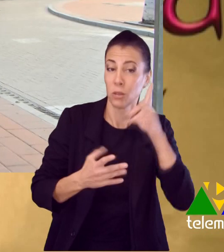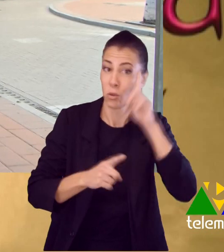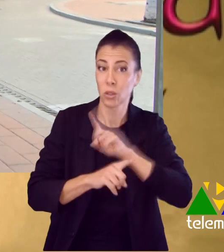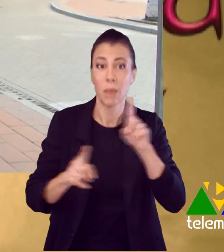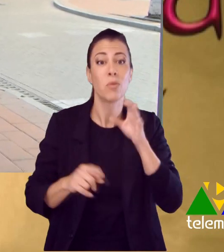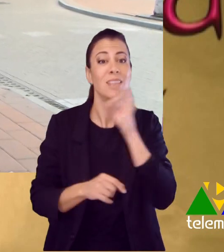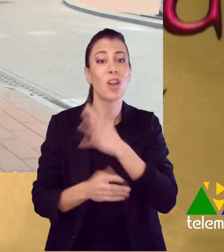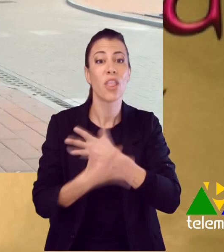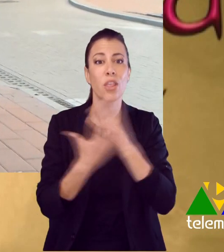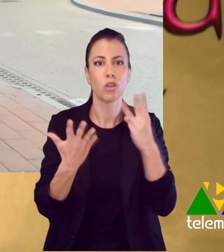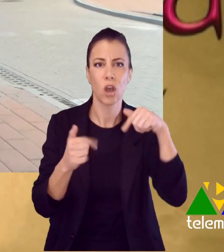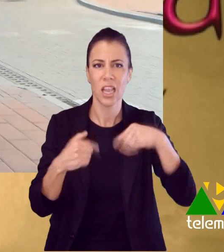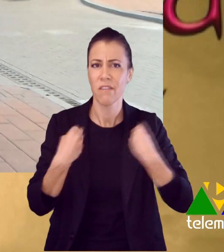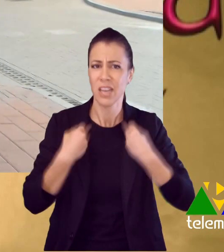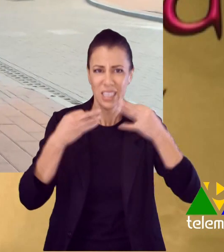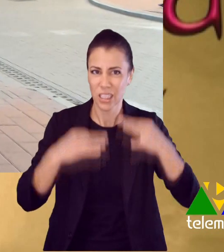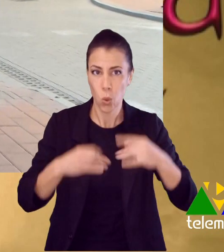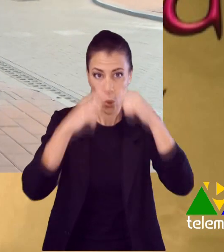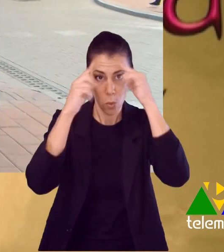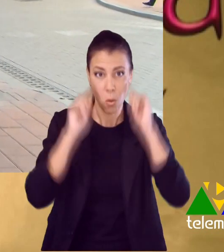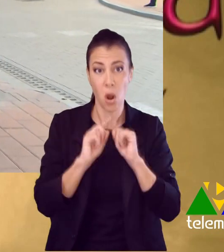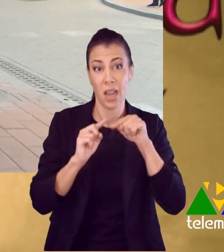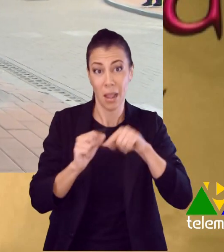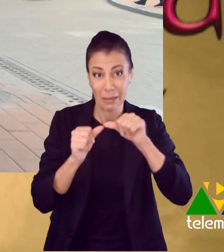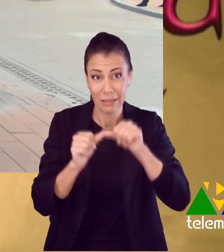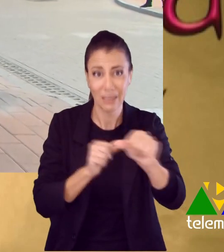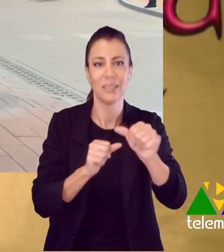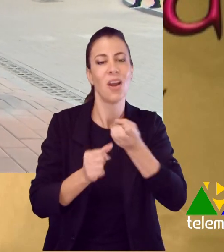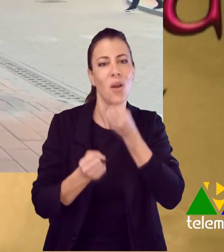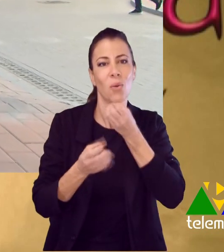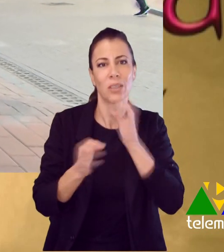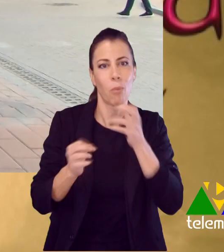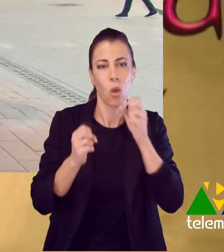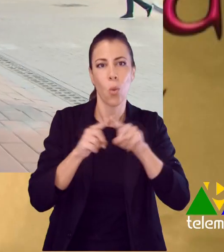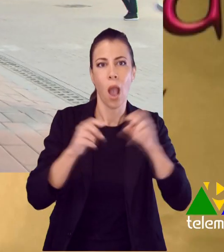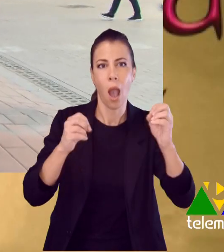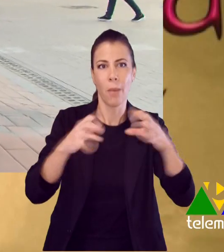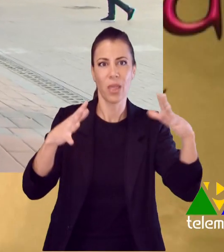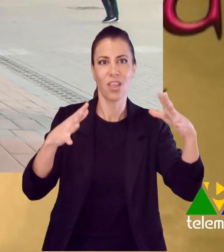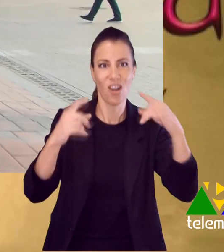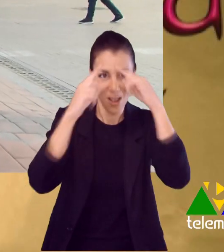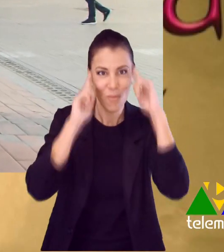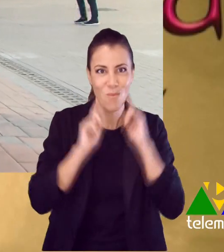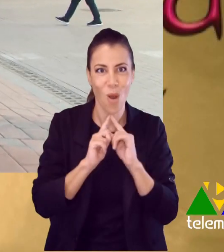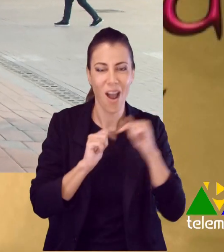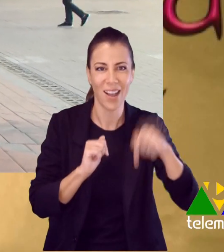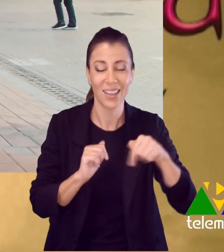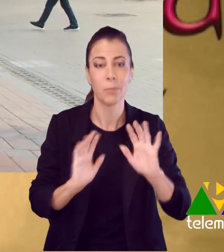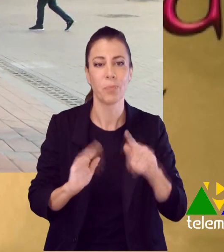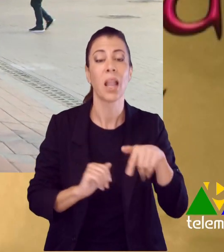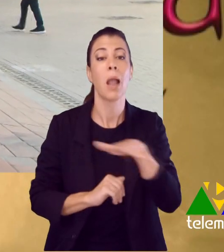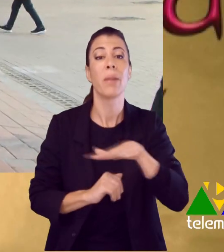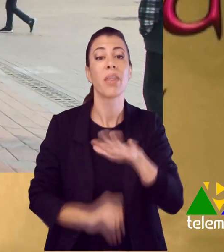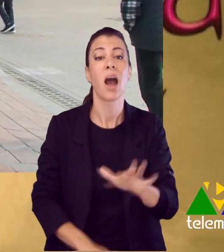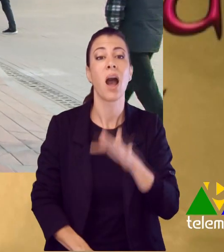XVIII aquí vivió una monja y de ahí viene la leyenda, ¿no? Seguramente de las apariciones de la monja aquí. Esta plaza